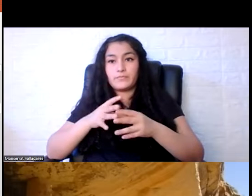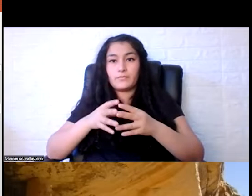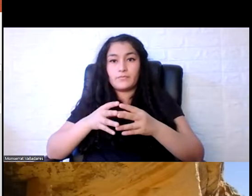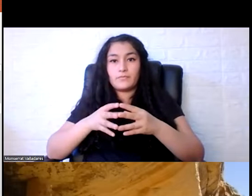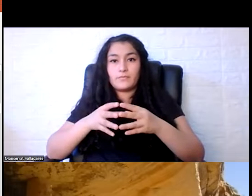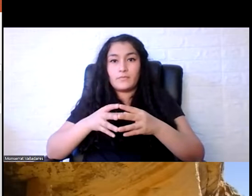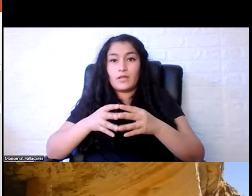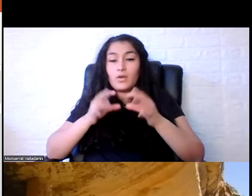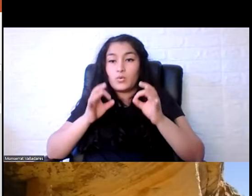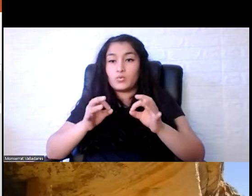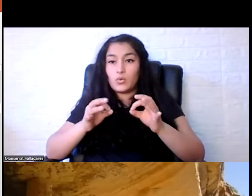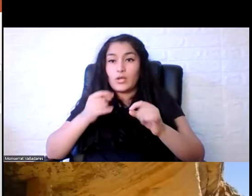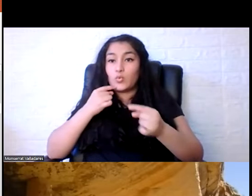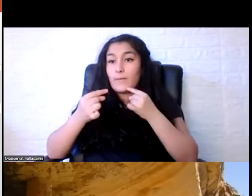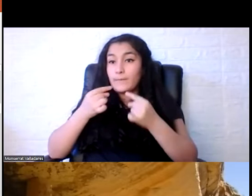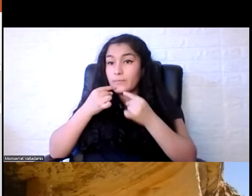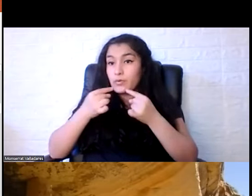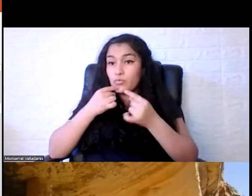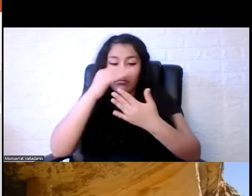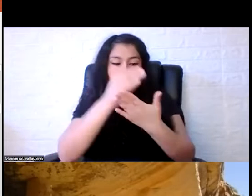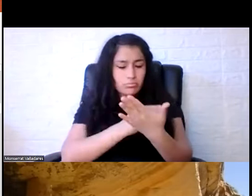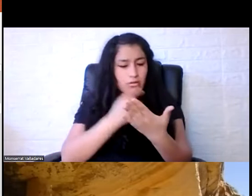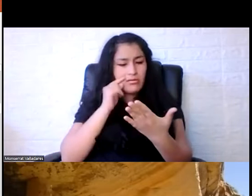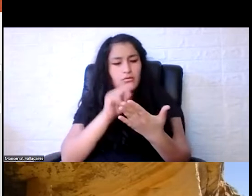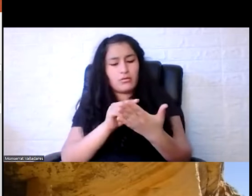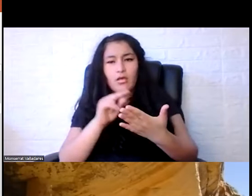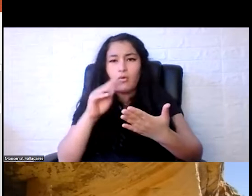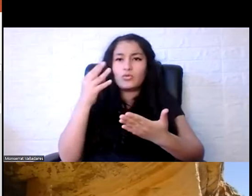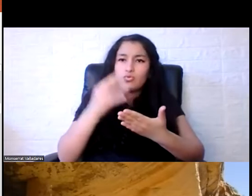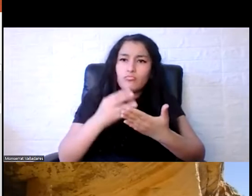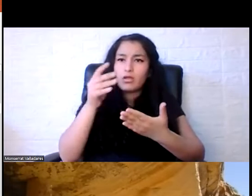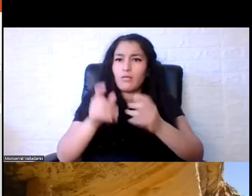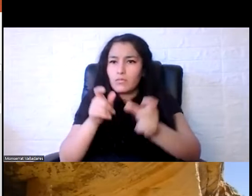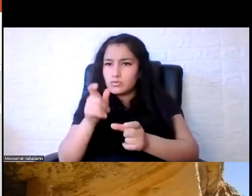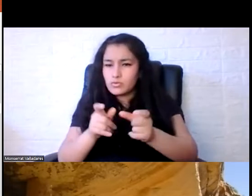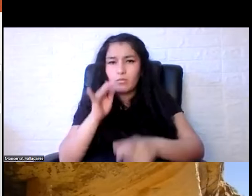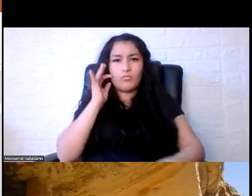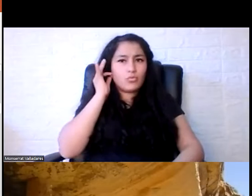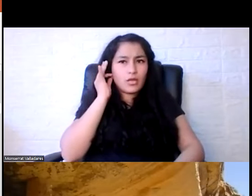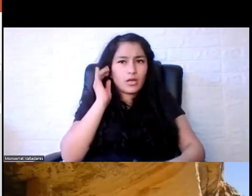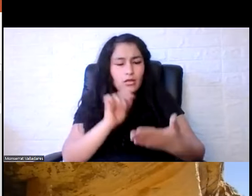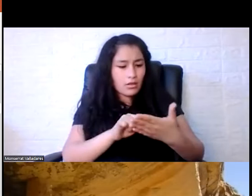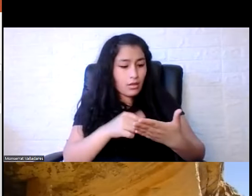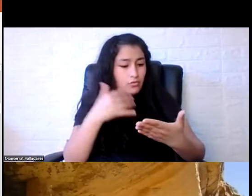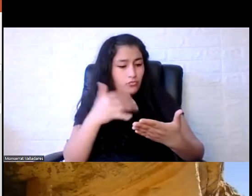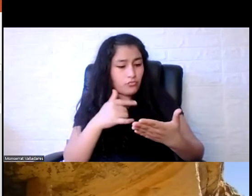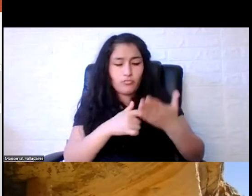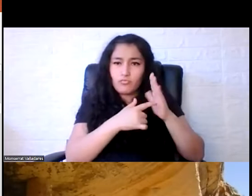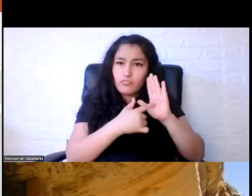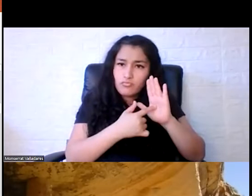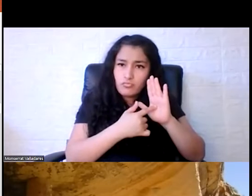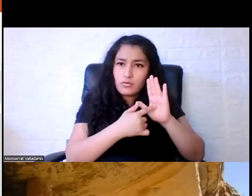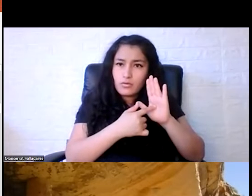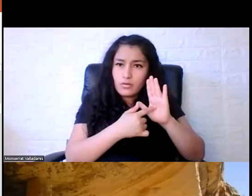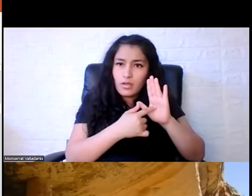en una encuesta a más de 4,000 mujeres policías se encontró que 3 de